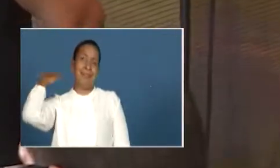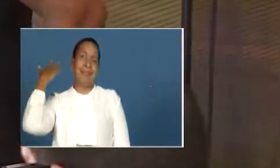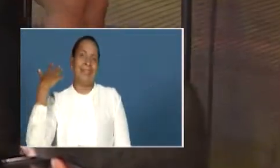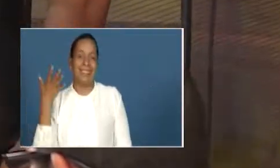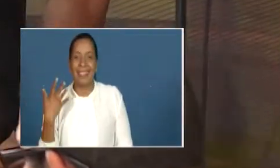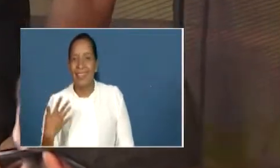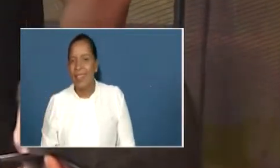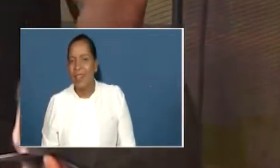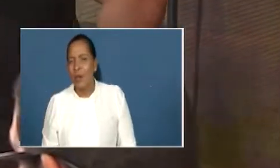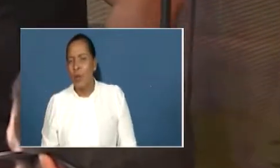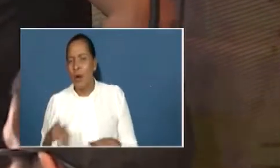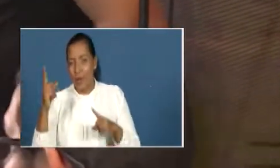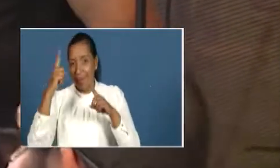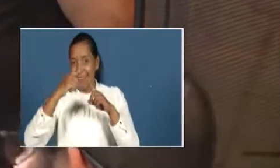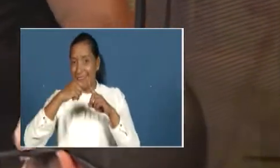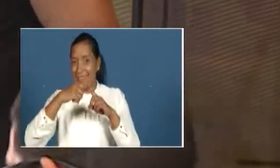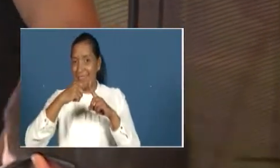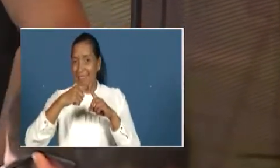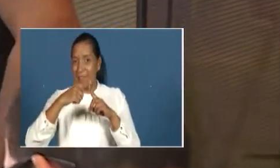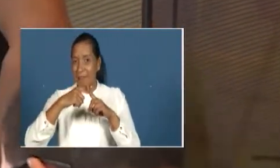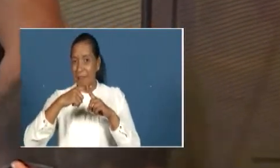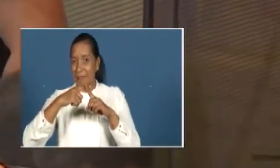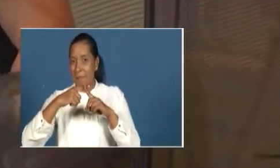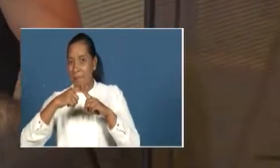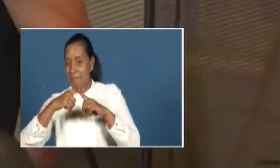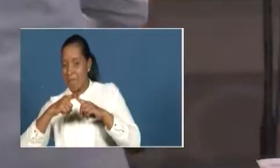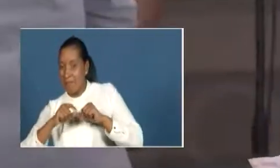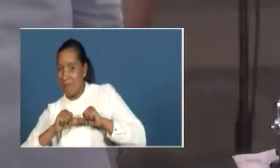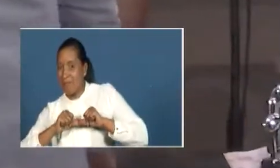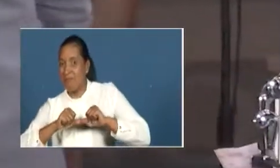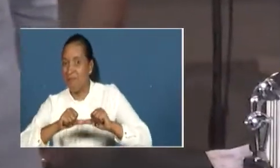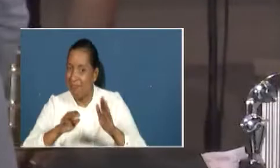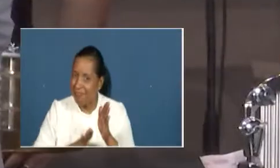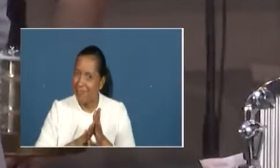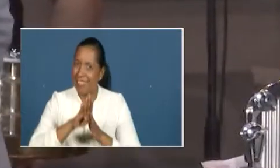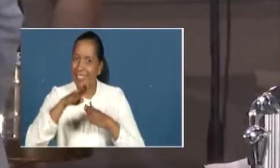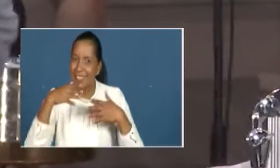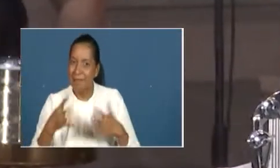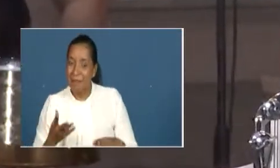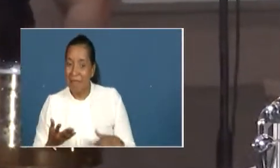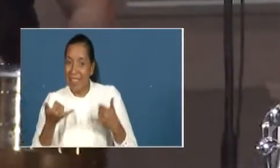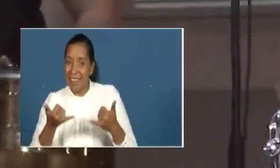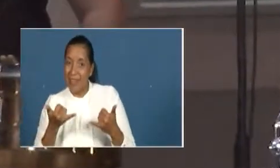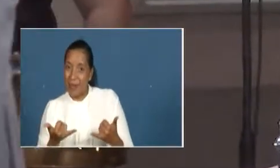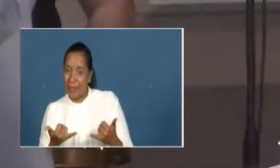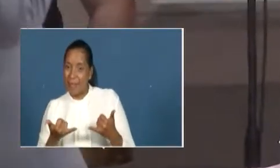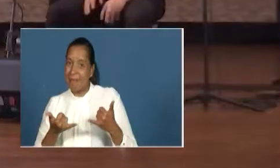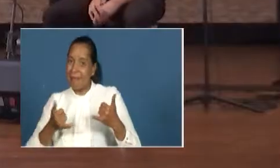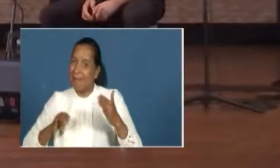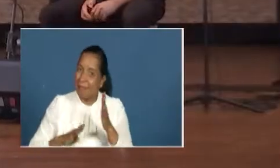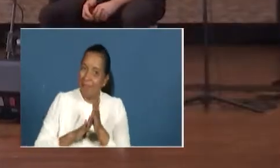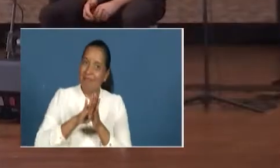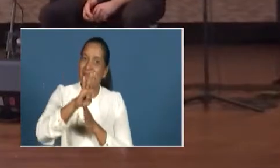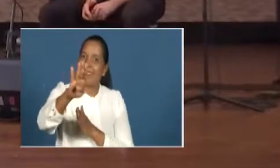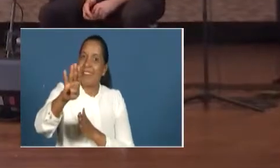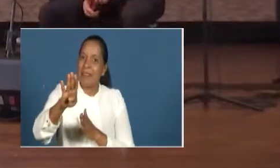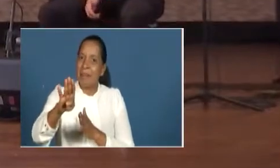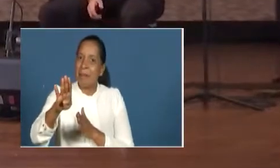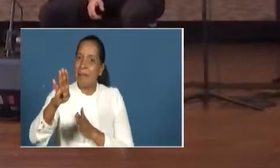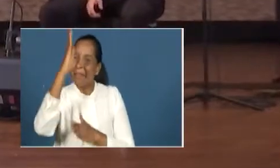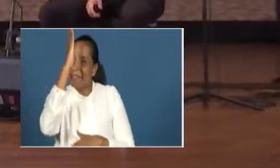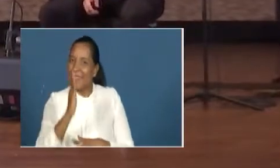Que nos tiramos al abismo para ver si caíamos parados. Y mira dónde estamos ahorita mismo, gracias a Dios. Y con mucha